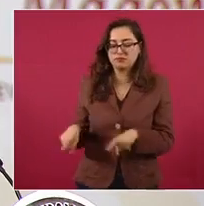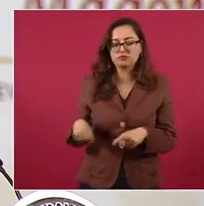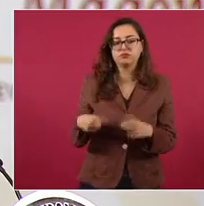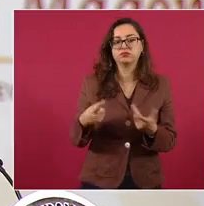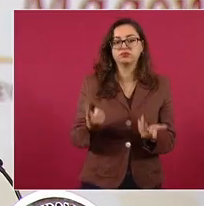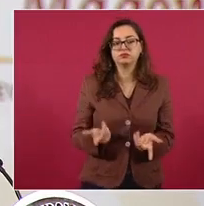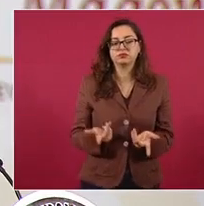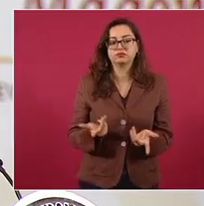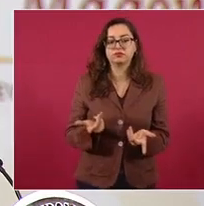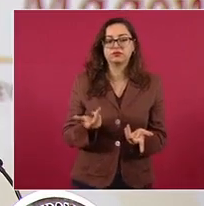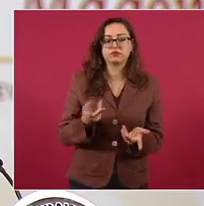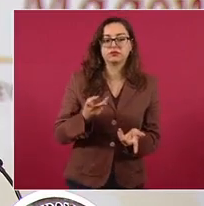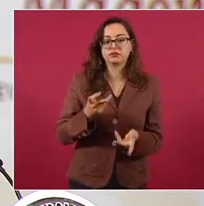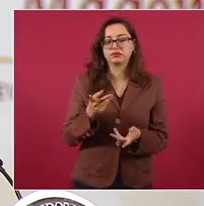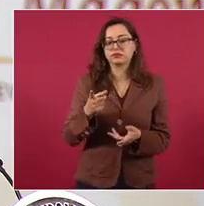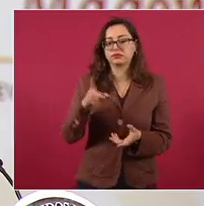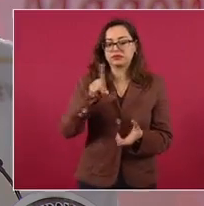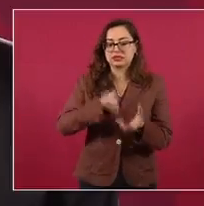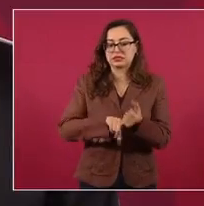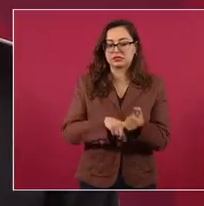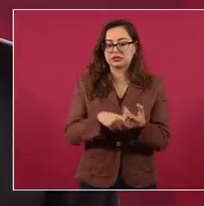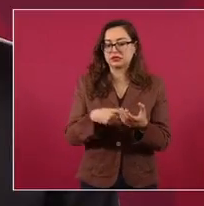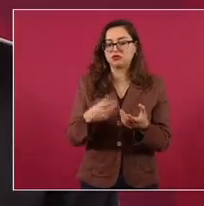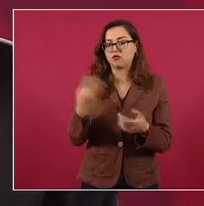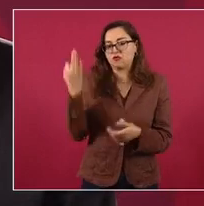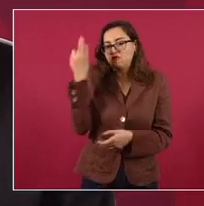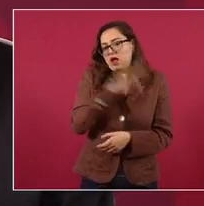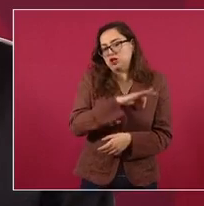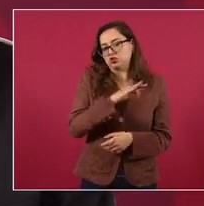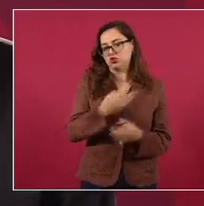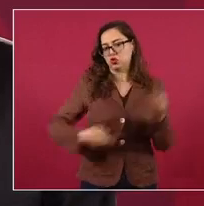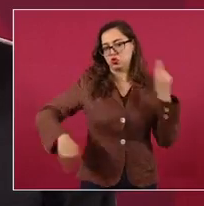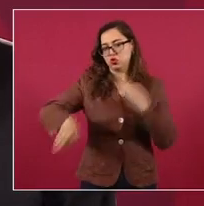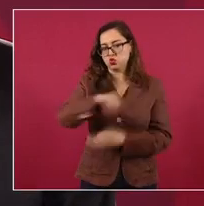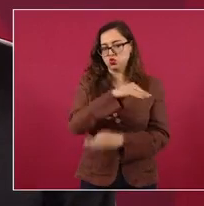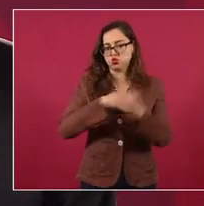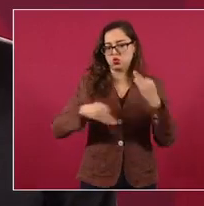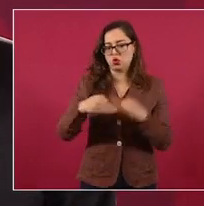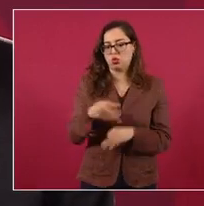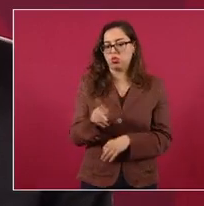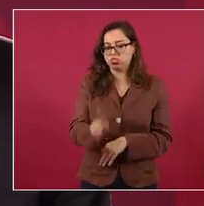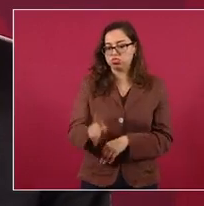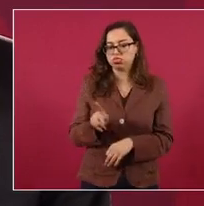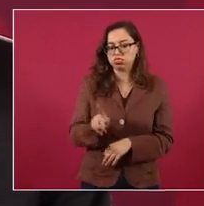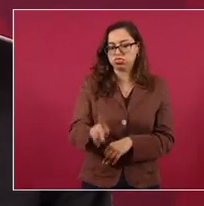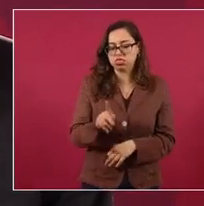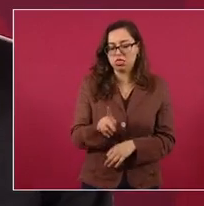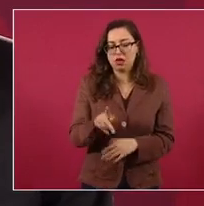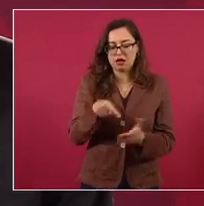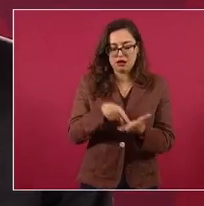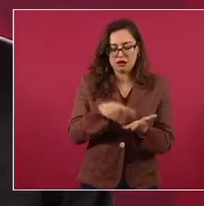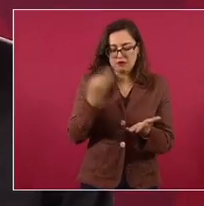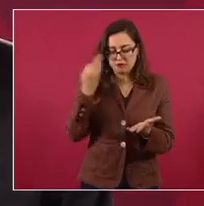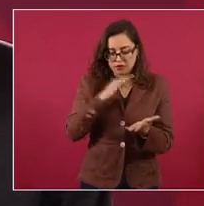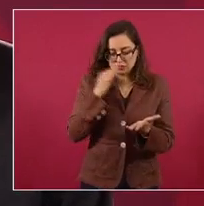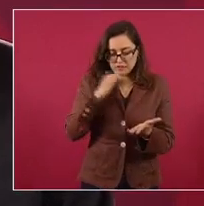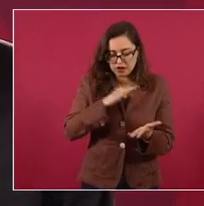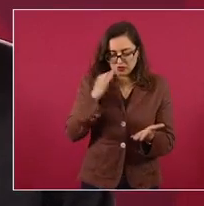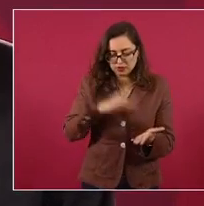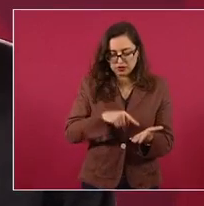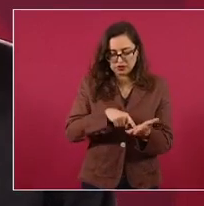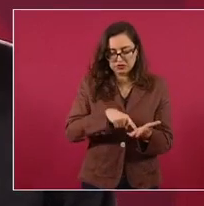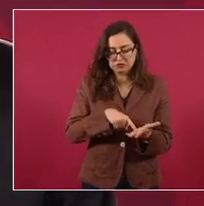fiscales que amparen operaciones inexistentes, falsas o simuladas en determinadas modalidades